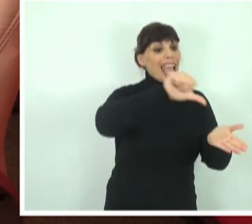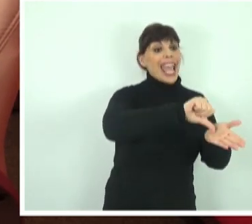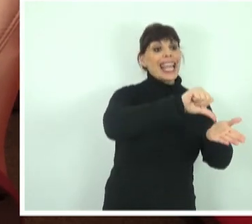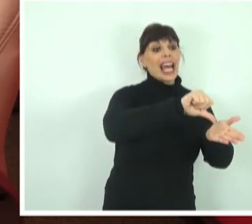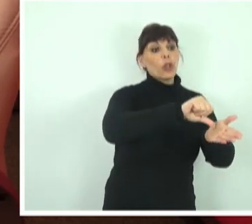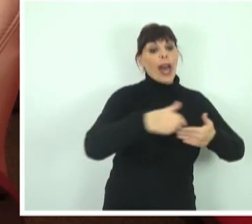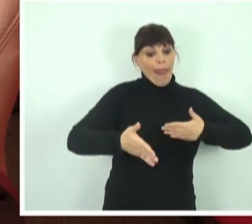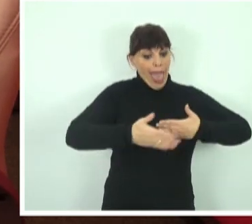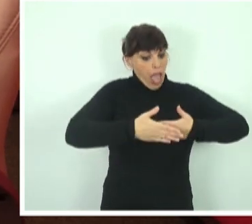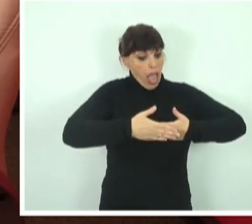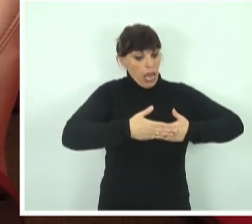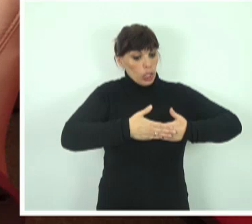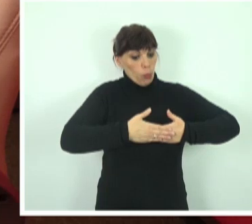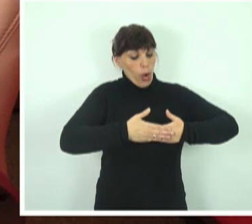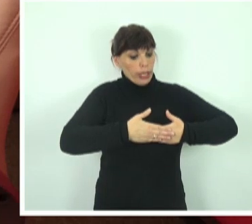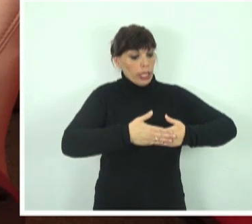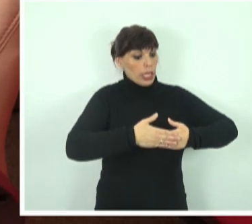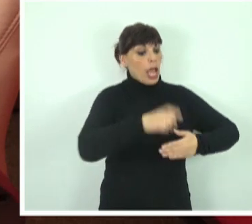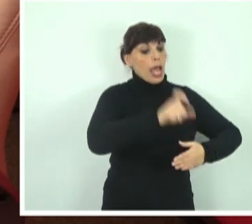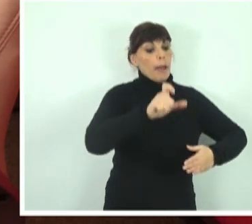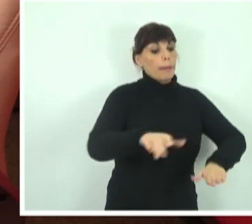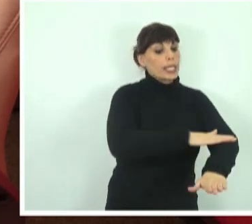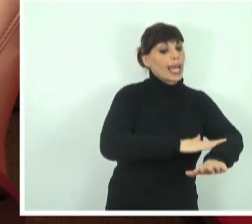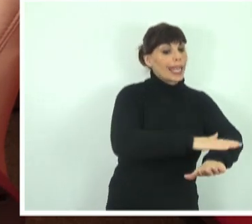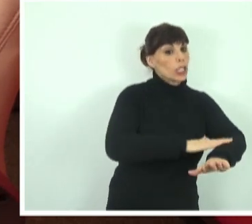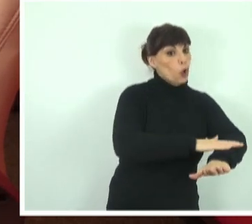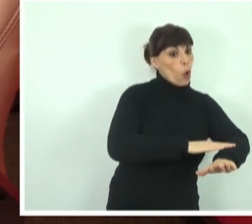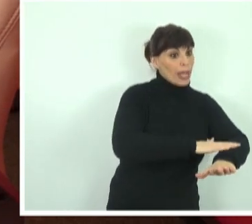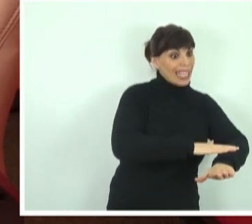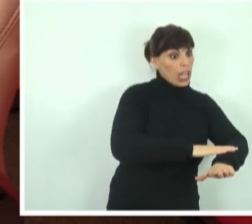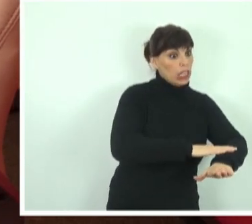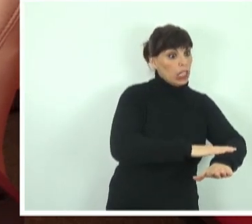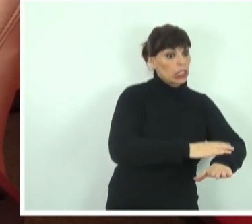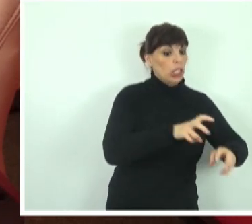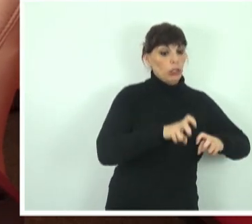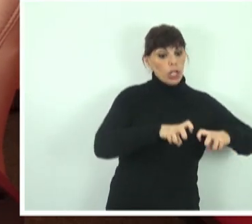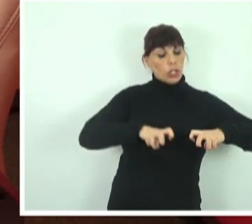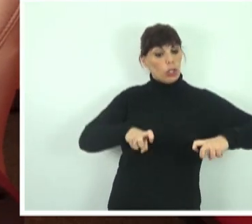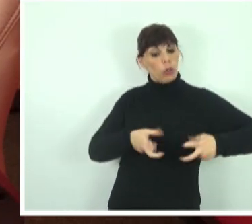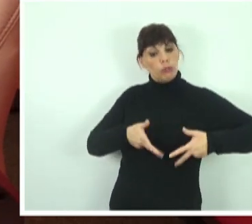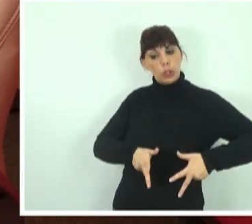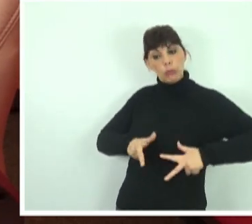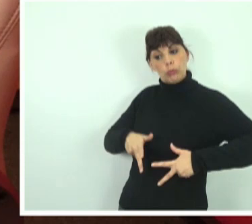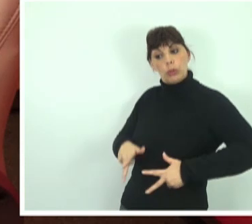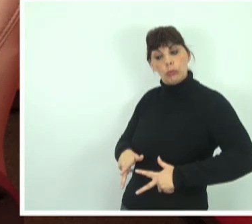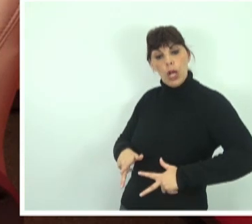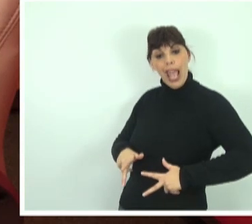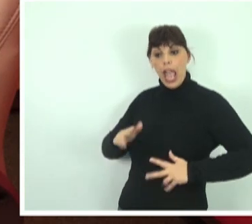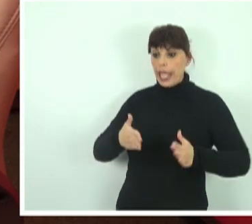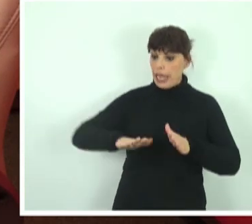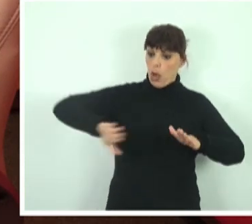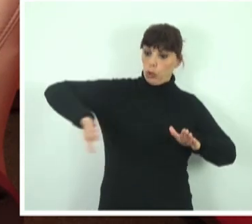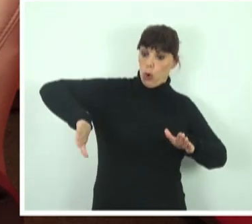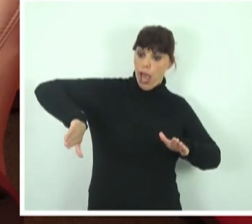versículo dice que a la izquierda estaban las estatuas de los demonios. Y cuando tú entrabas a una